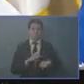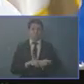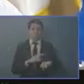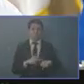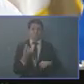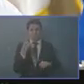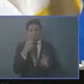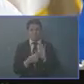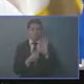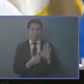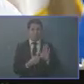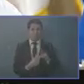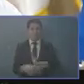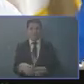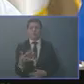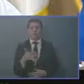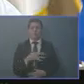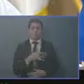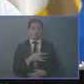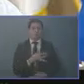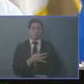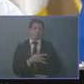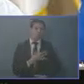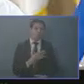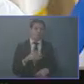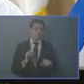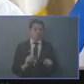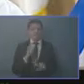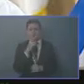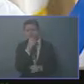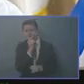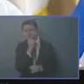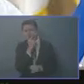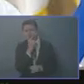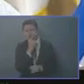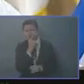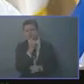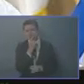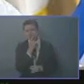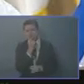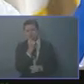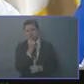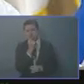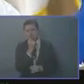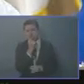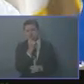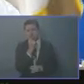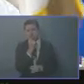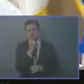que presentasen síntomas o hubiese sospecha del contagio.